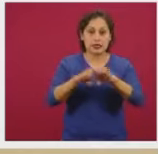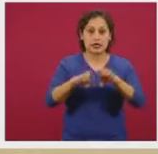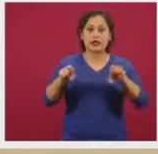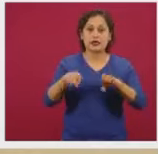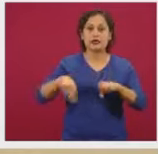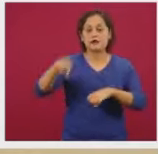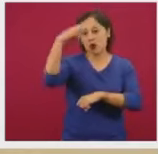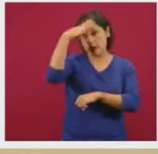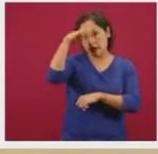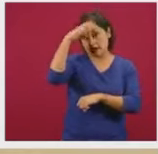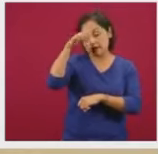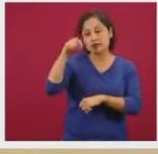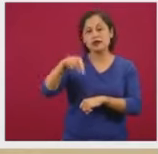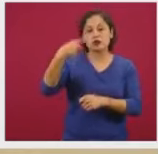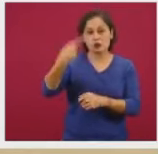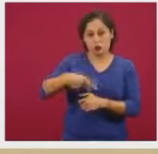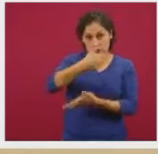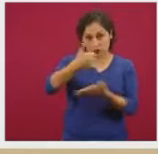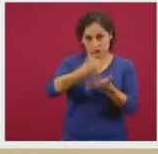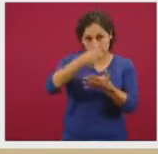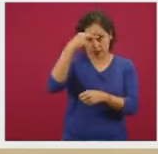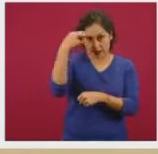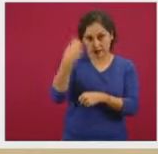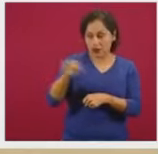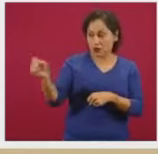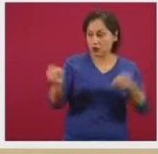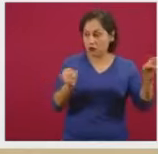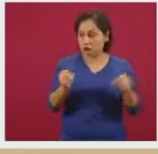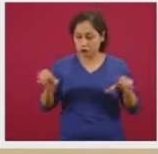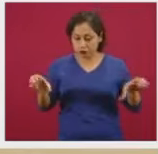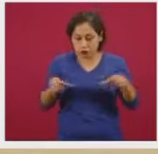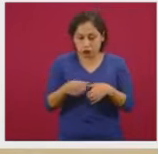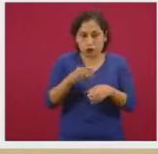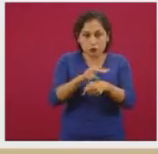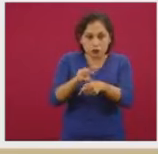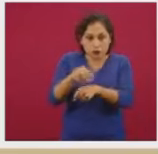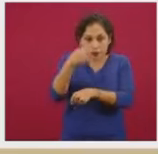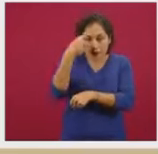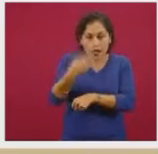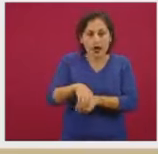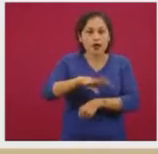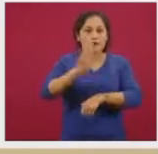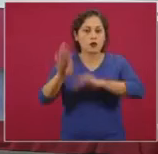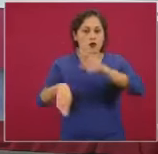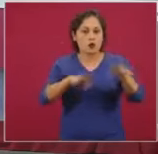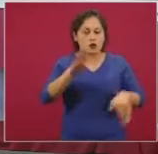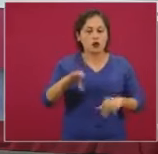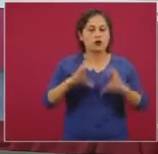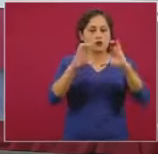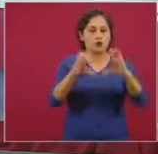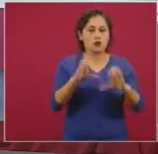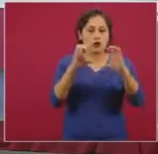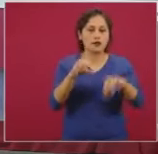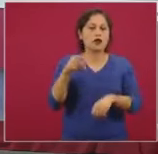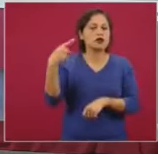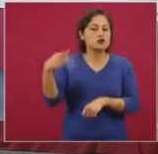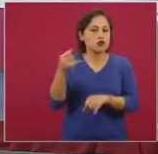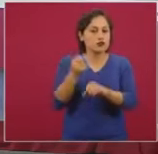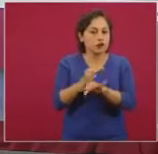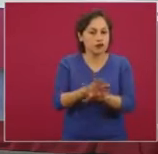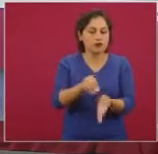que juntó el gobierno de la Ciudad de México para la estimación de exceso de mortalidad, también a partir de allí han publicado de manera